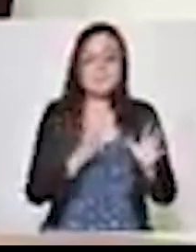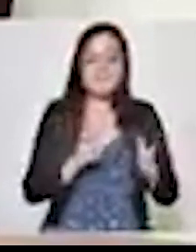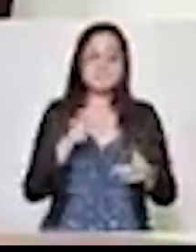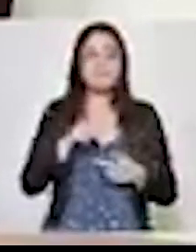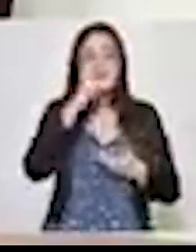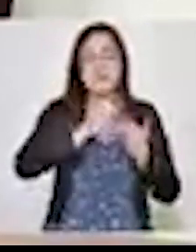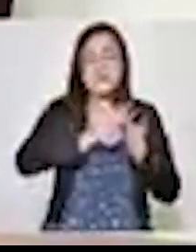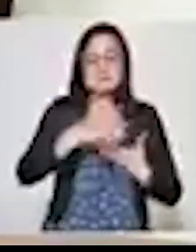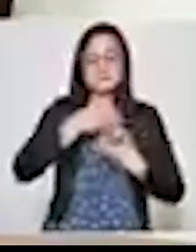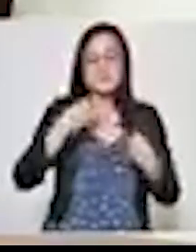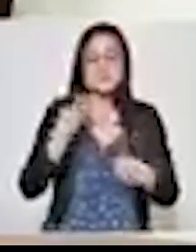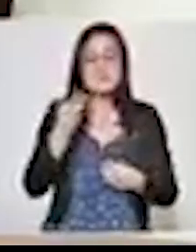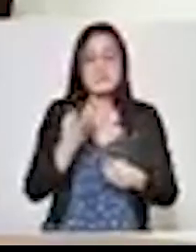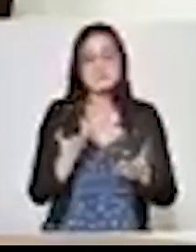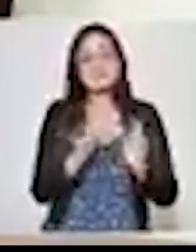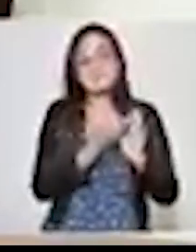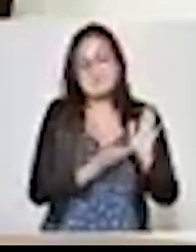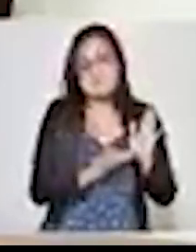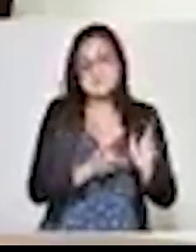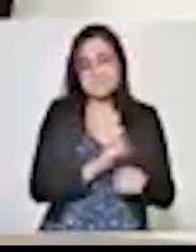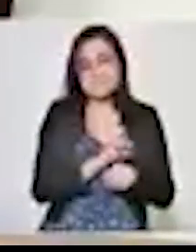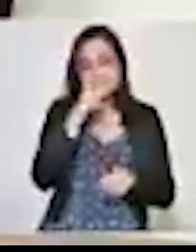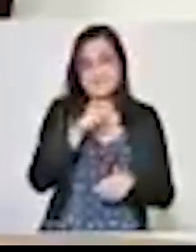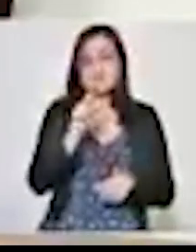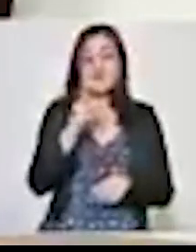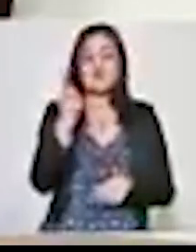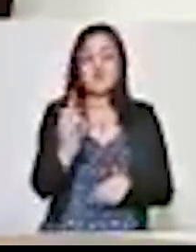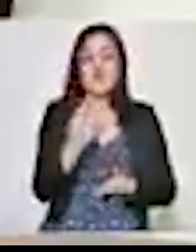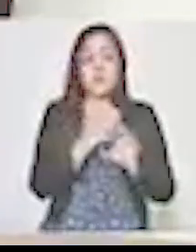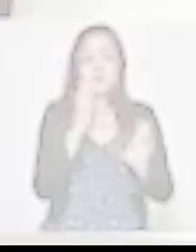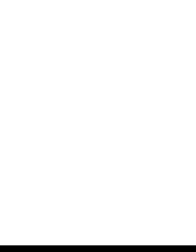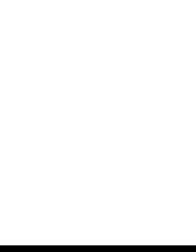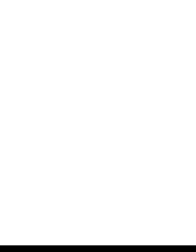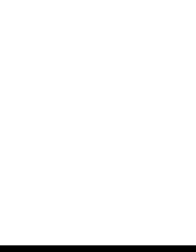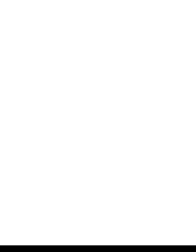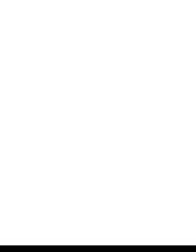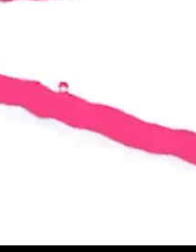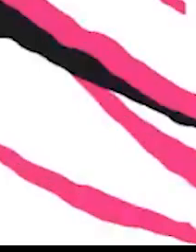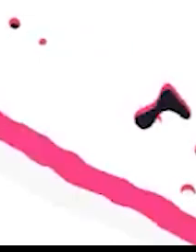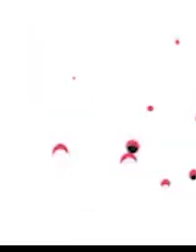promoción de medidas sanitarias de prevención de contagio en 21 unidades del transporte ruta.